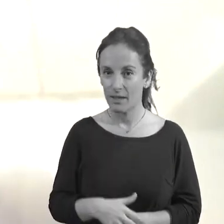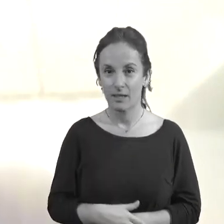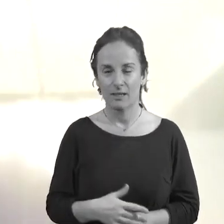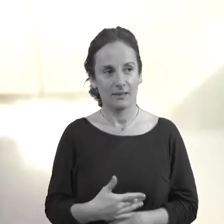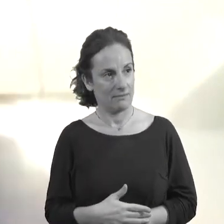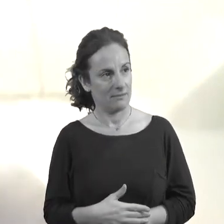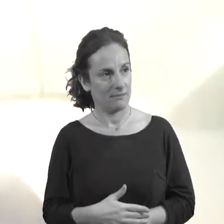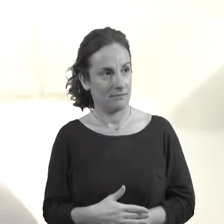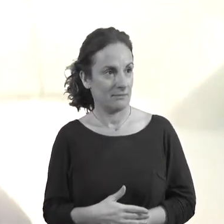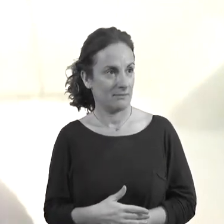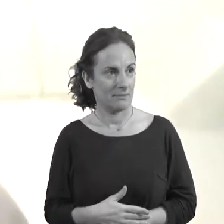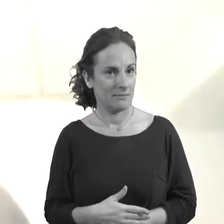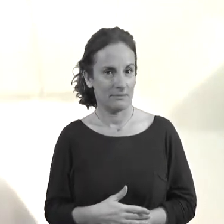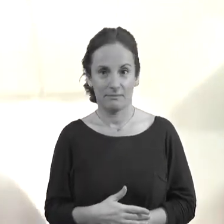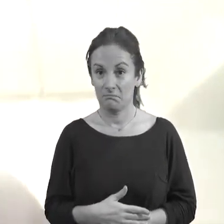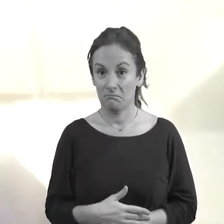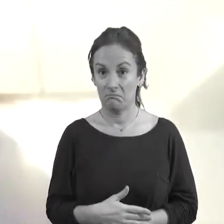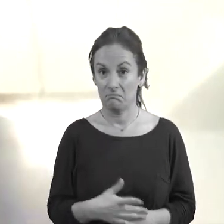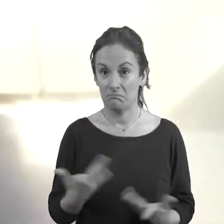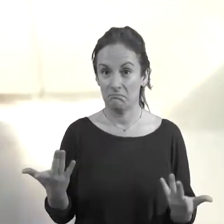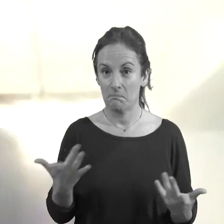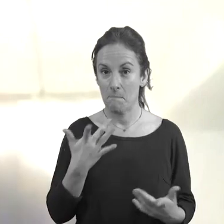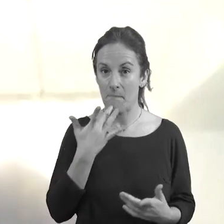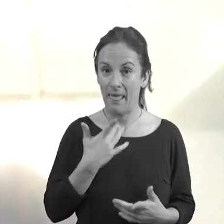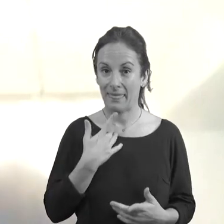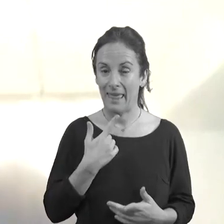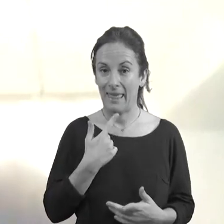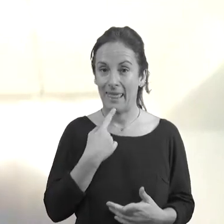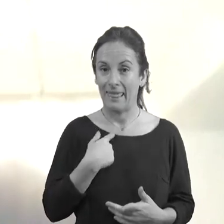un, no, no sé bien, como un piropo, no sé, es raro. Y